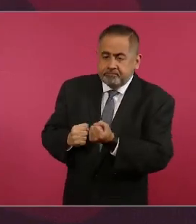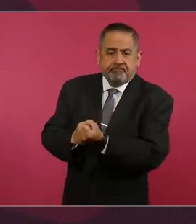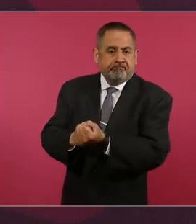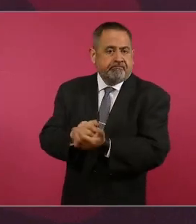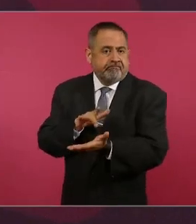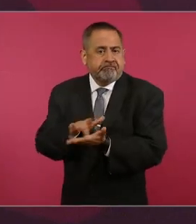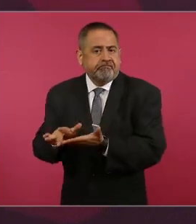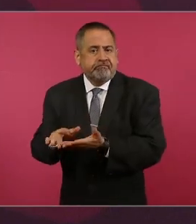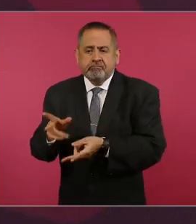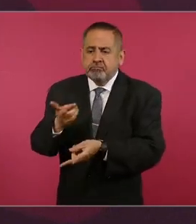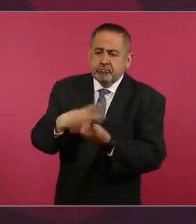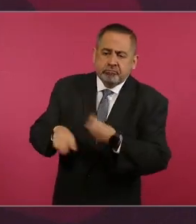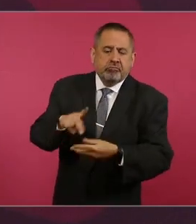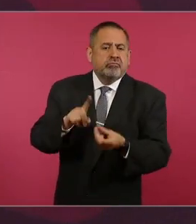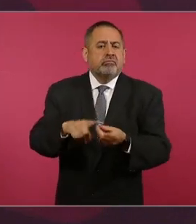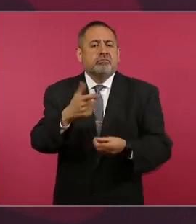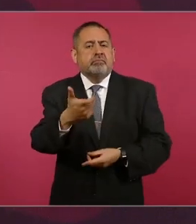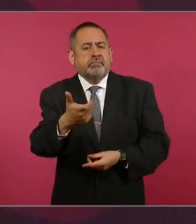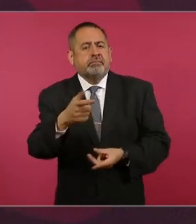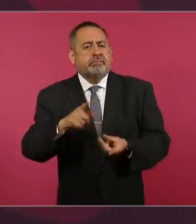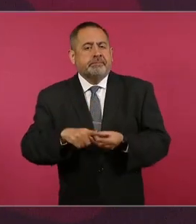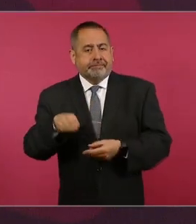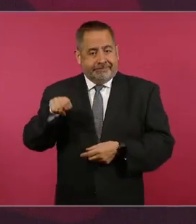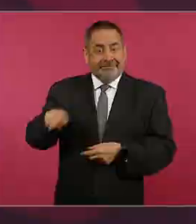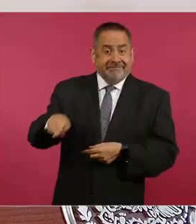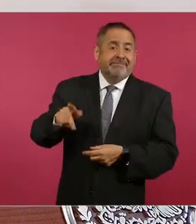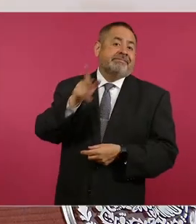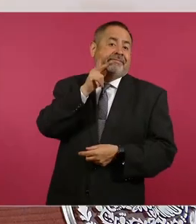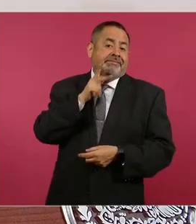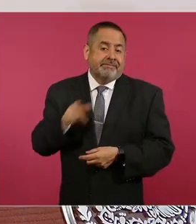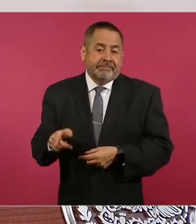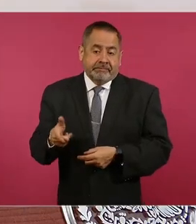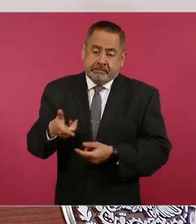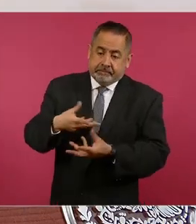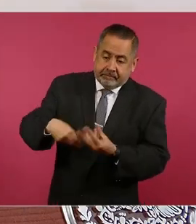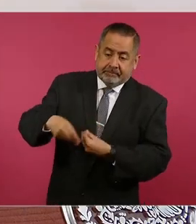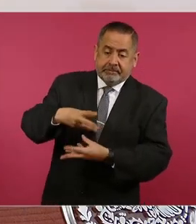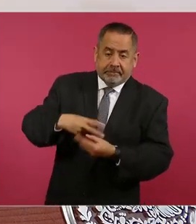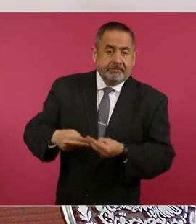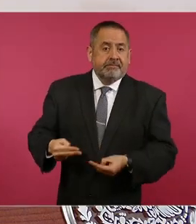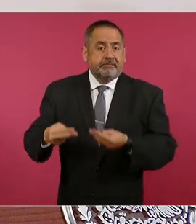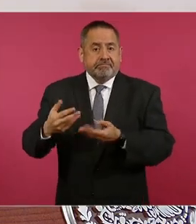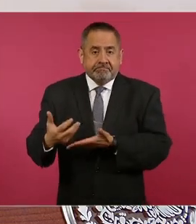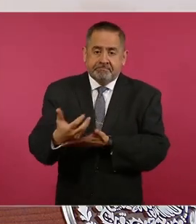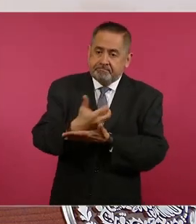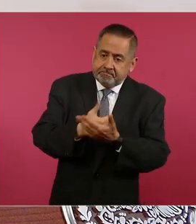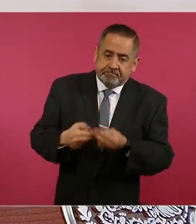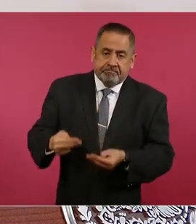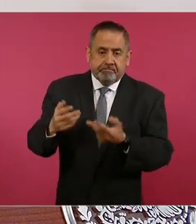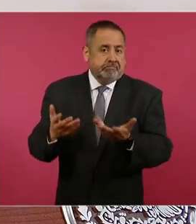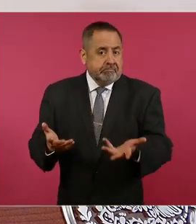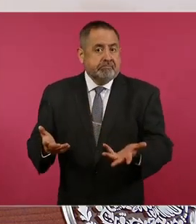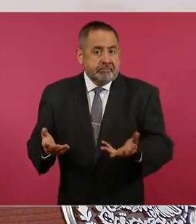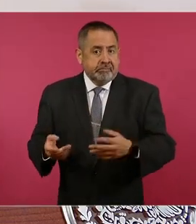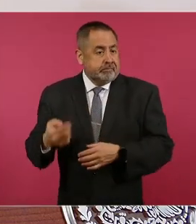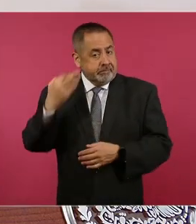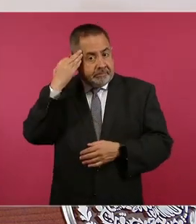en la industria petrolera, durante todo el periodo neoliberal,